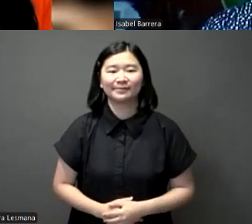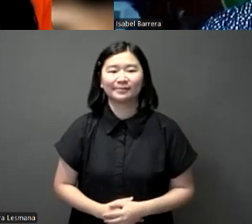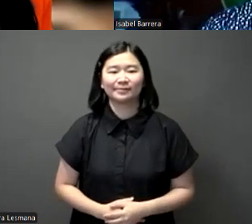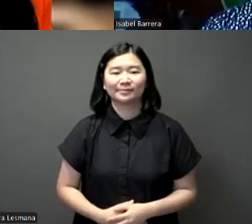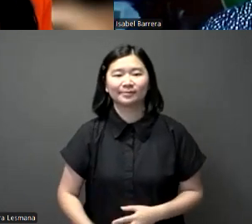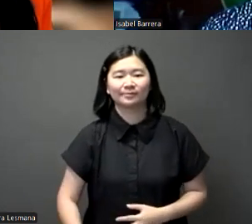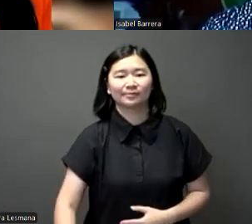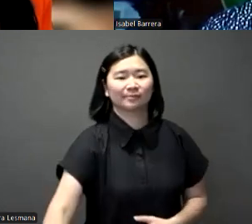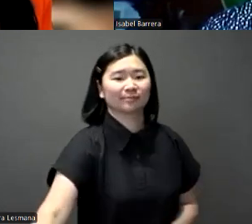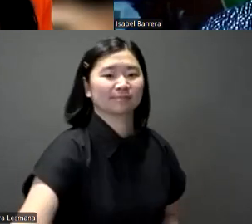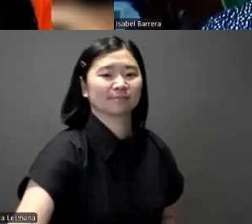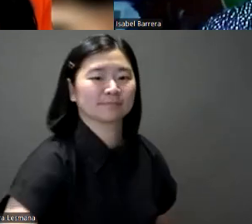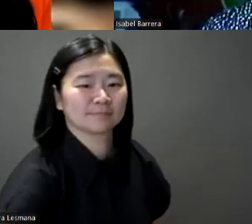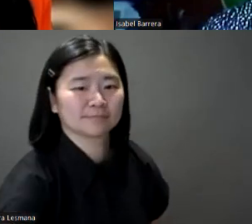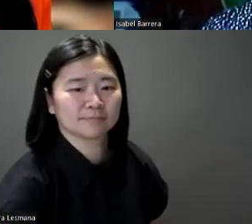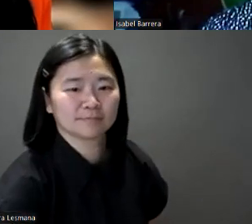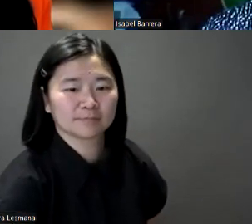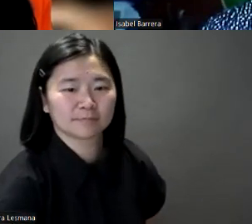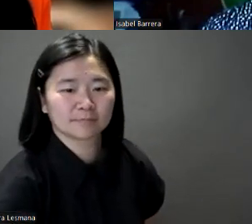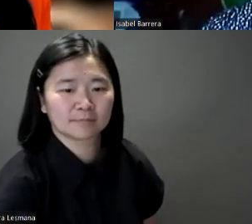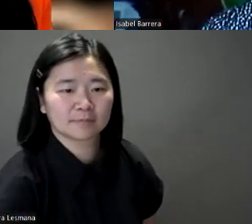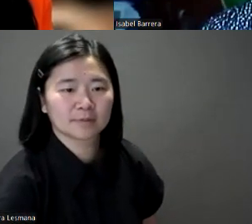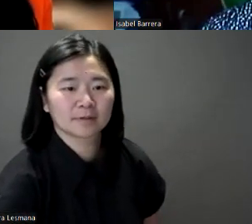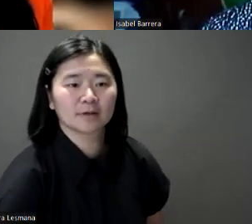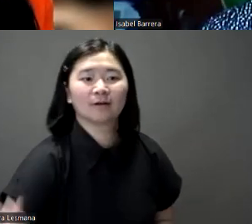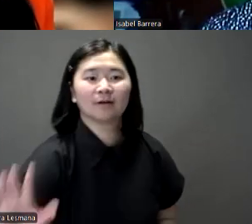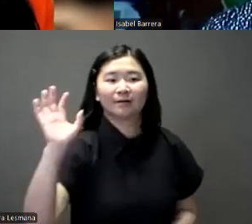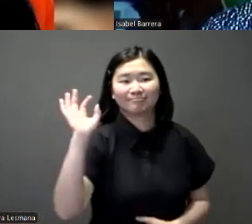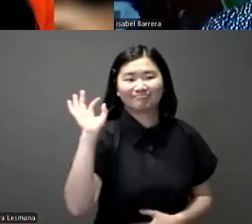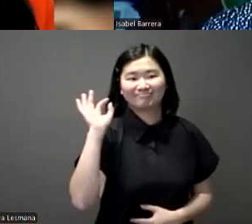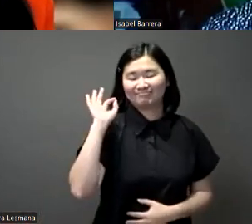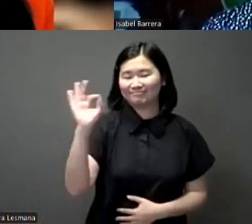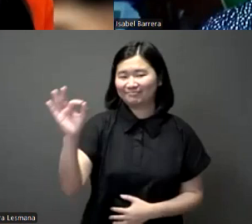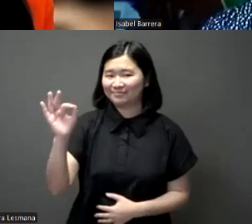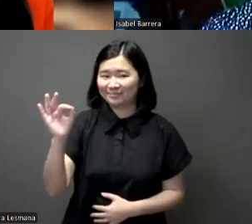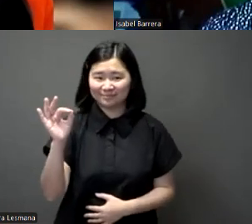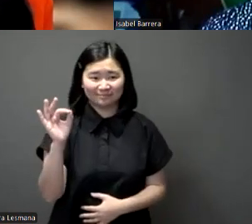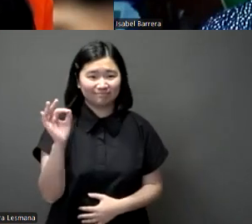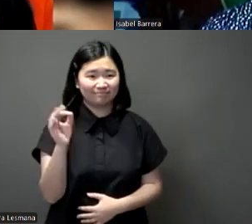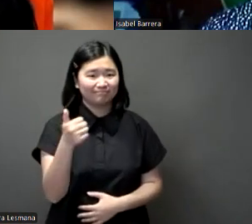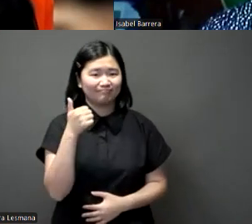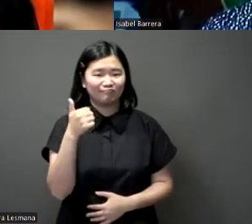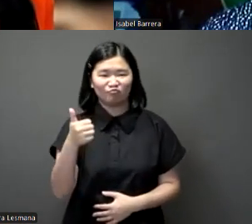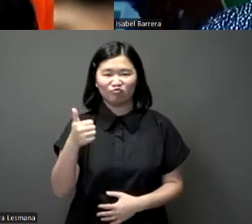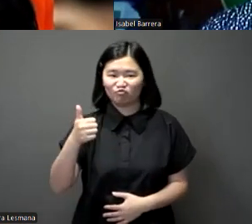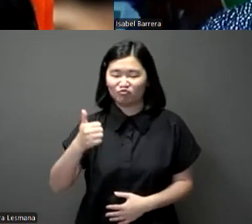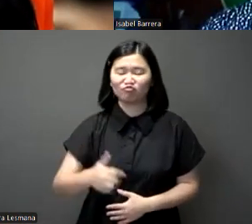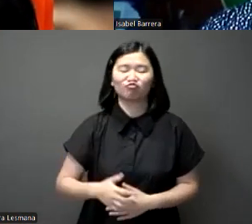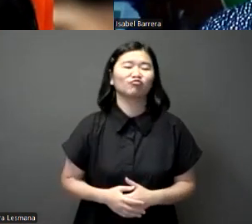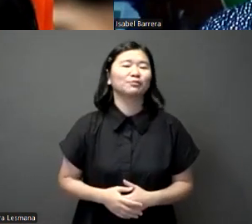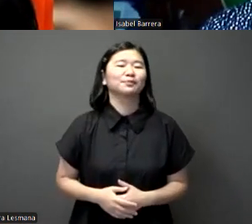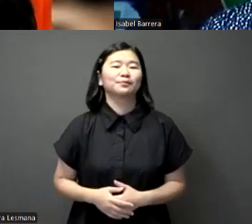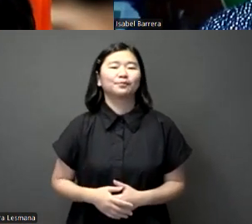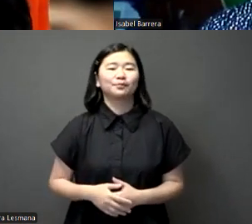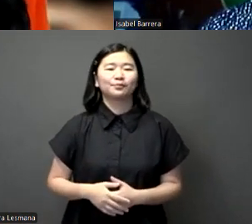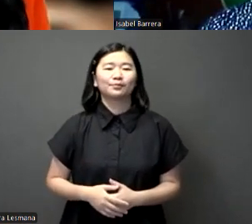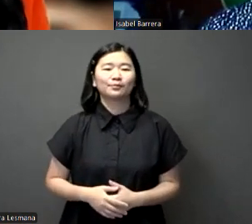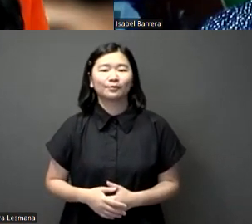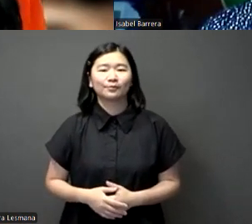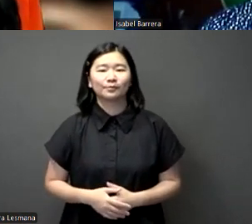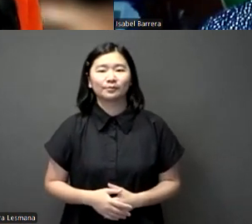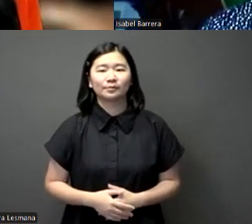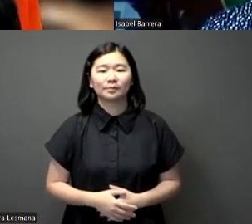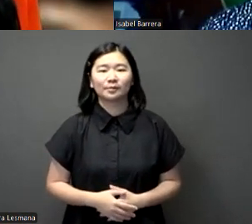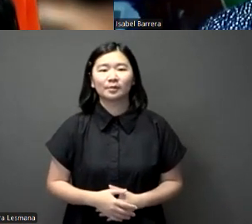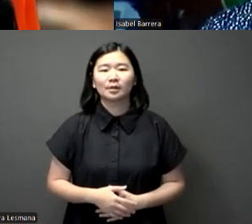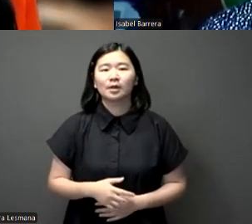Ok, aquí, bueno, invito también a Gina, Isabel, Raúl, si quieren sumarse a la respuesta. Quizás voy a iniciar la respuesta